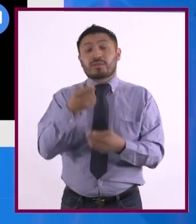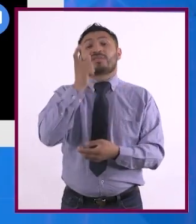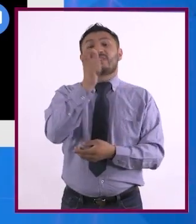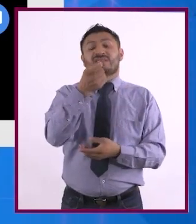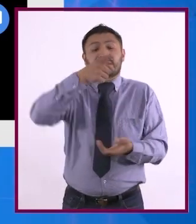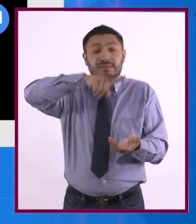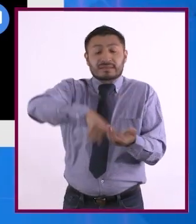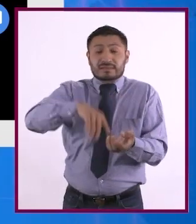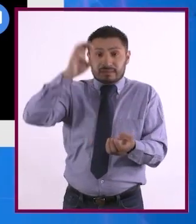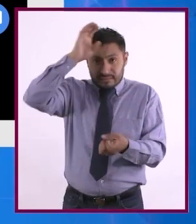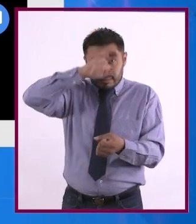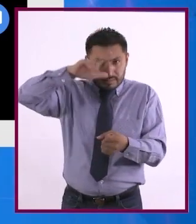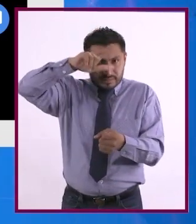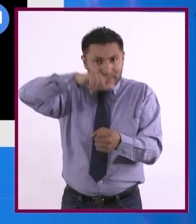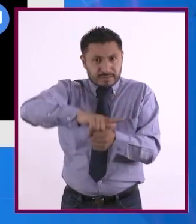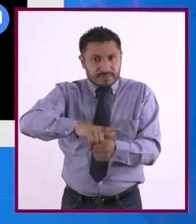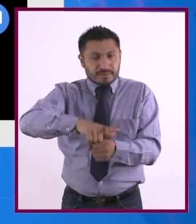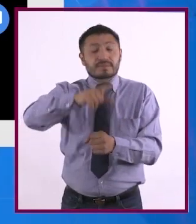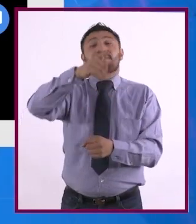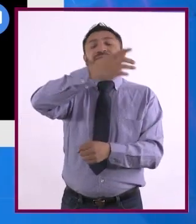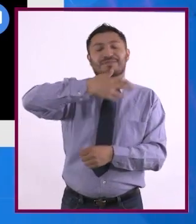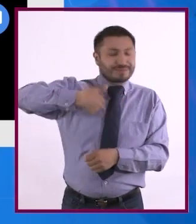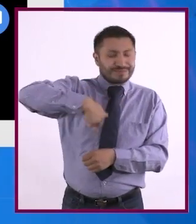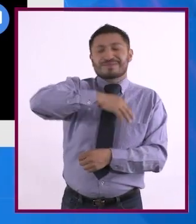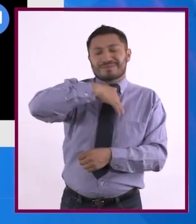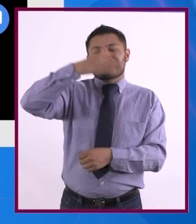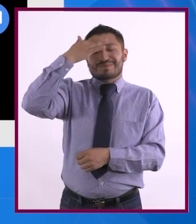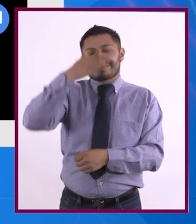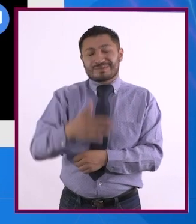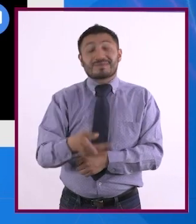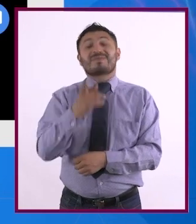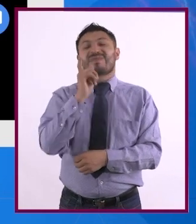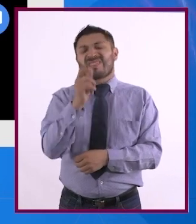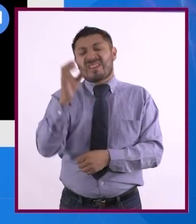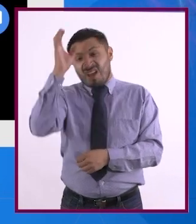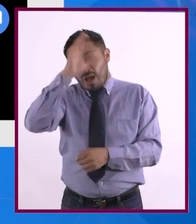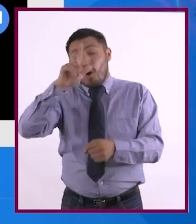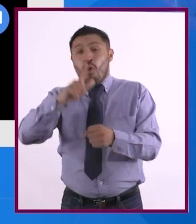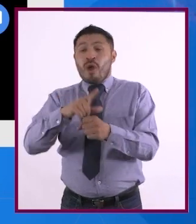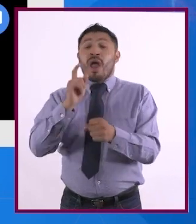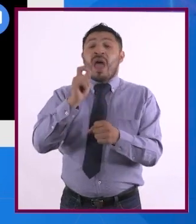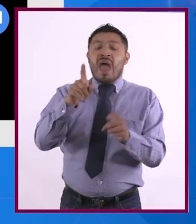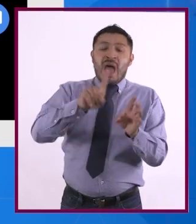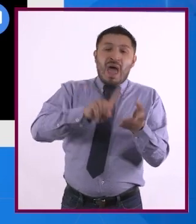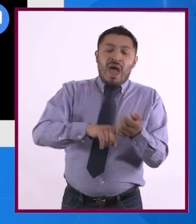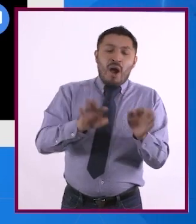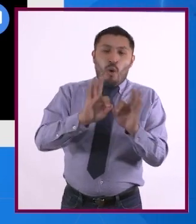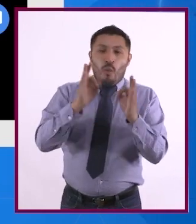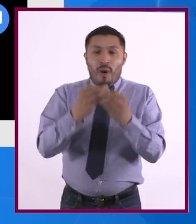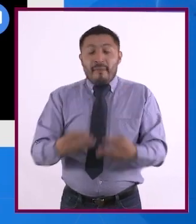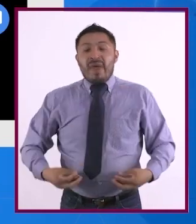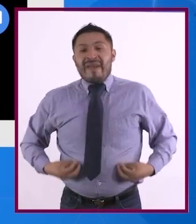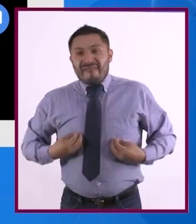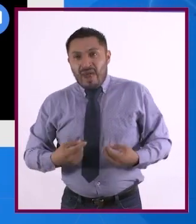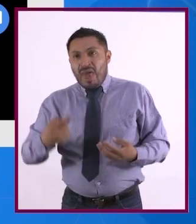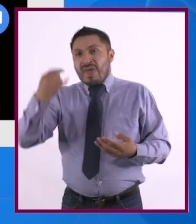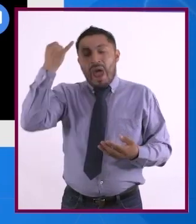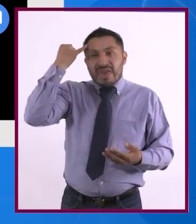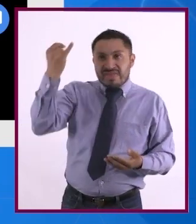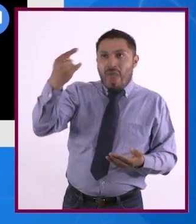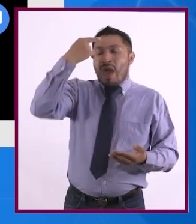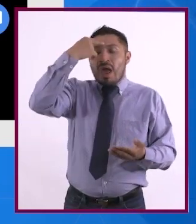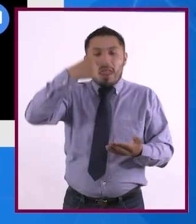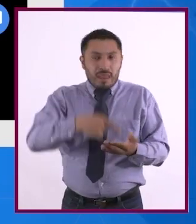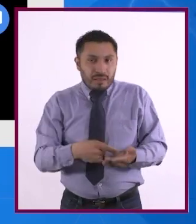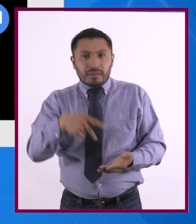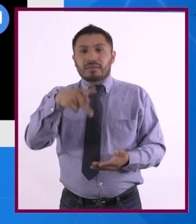cultura en donde que sabemos que una cultura es también estilos de vida, pero también creencias. Entonces, esto